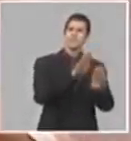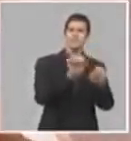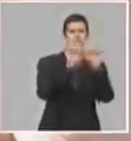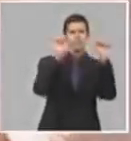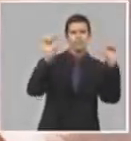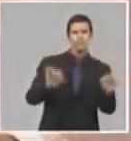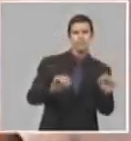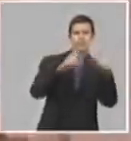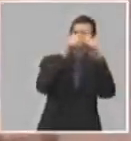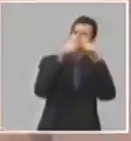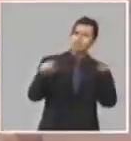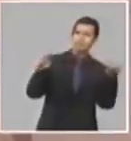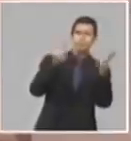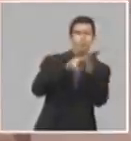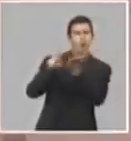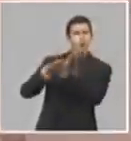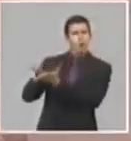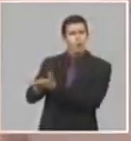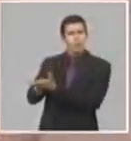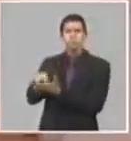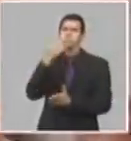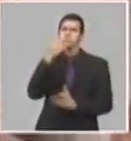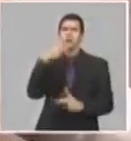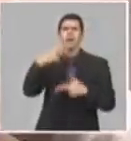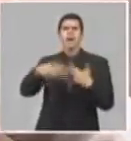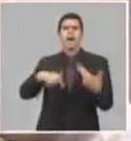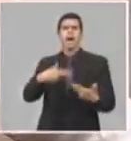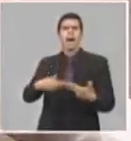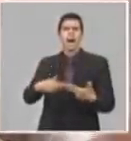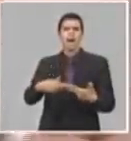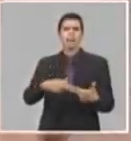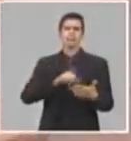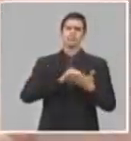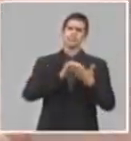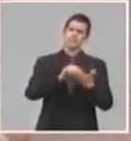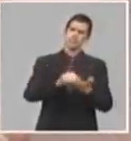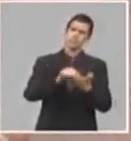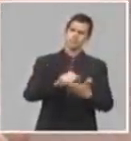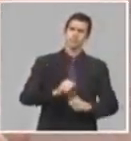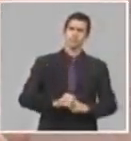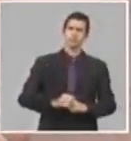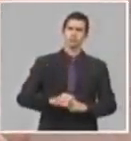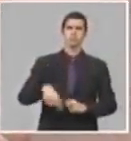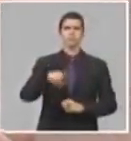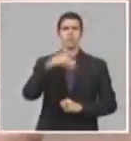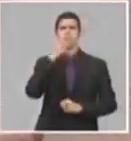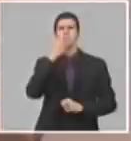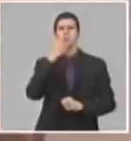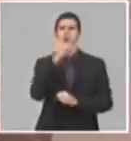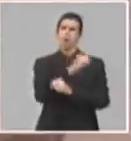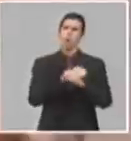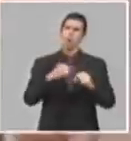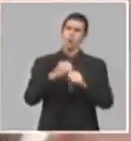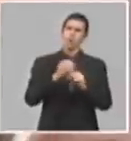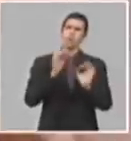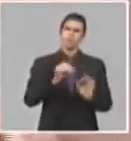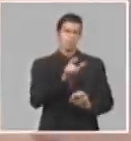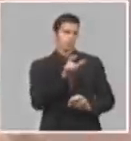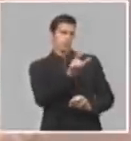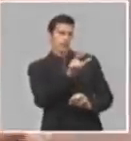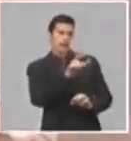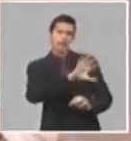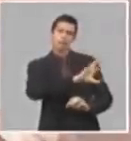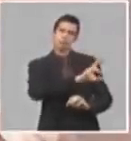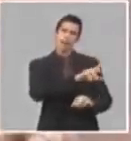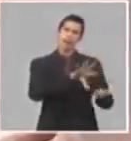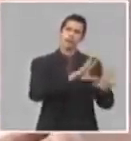estos servicios utilizando los productos que tienen previsto en su nomenclador. Aquí, por supuesto, hay un